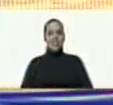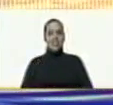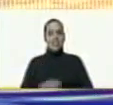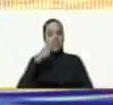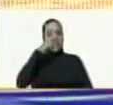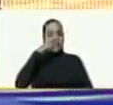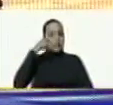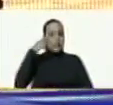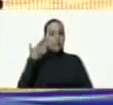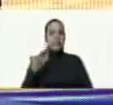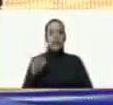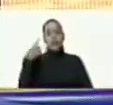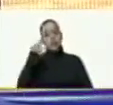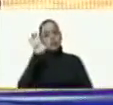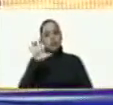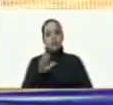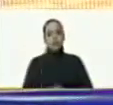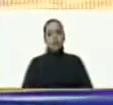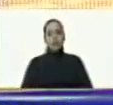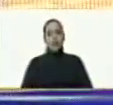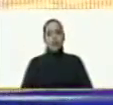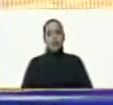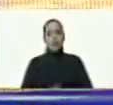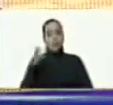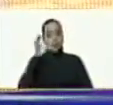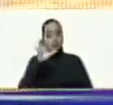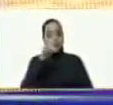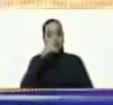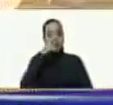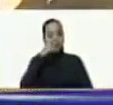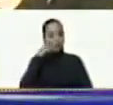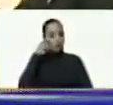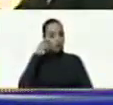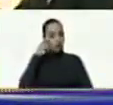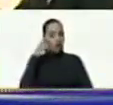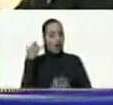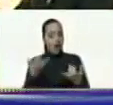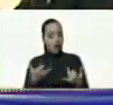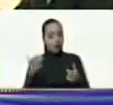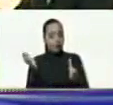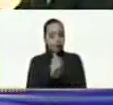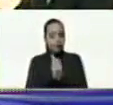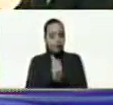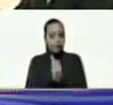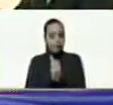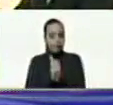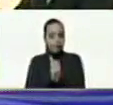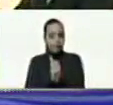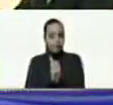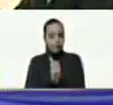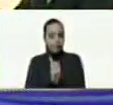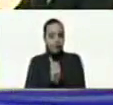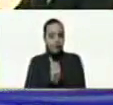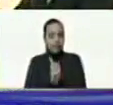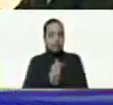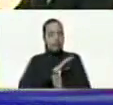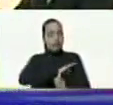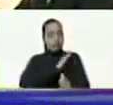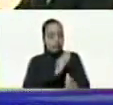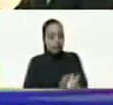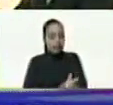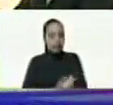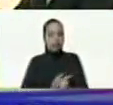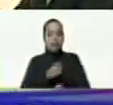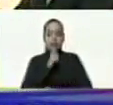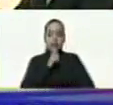le toca al señor Alberto Fernández tomar una situación muy dura, compleja,